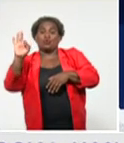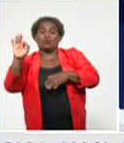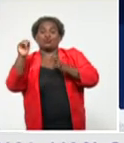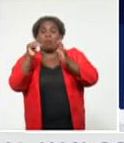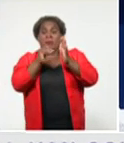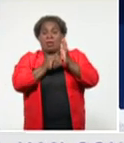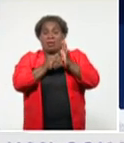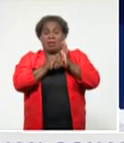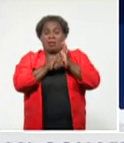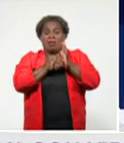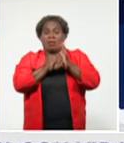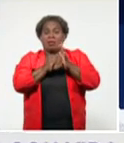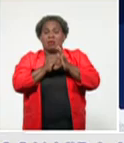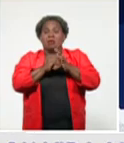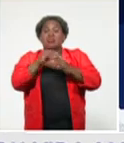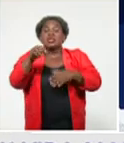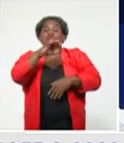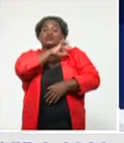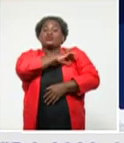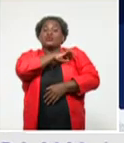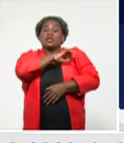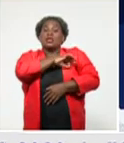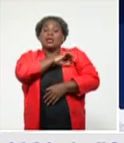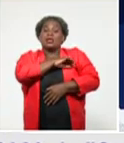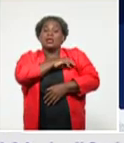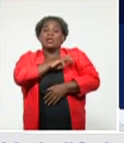468.332, y Chile,